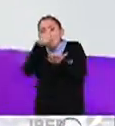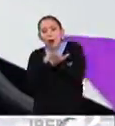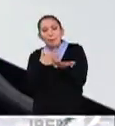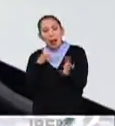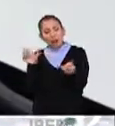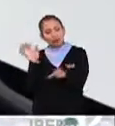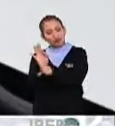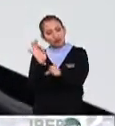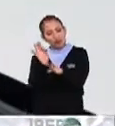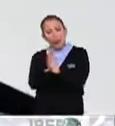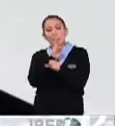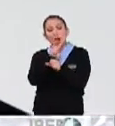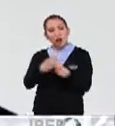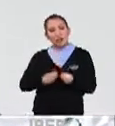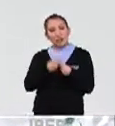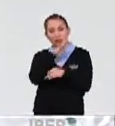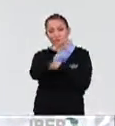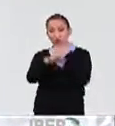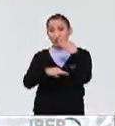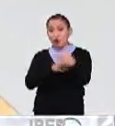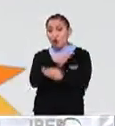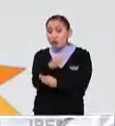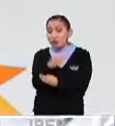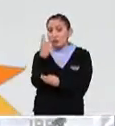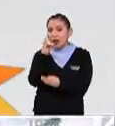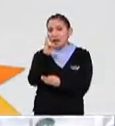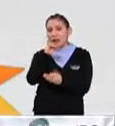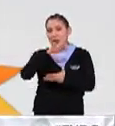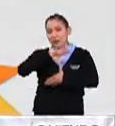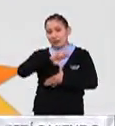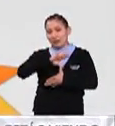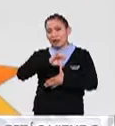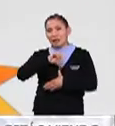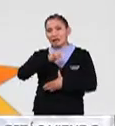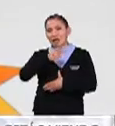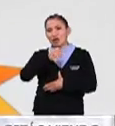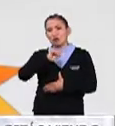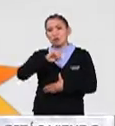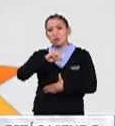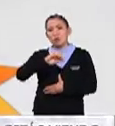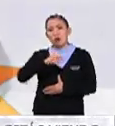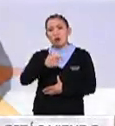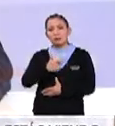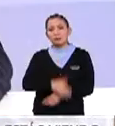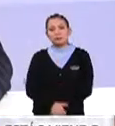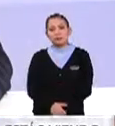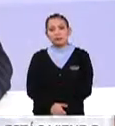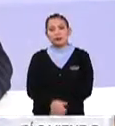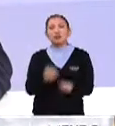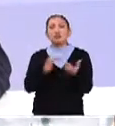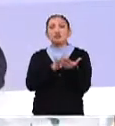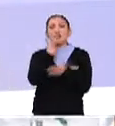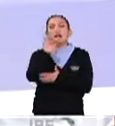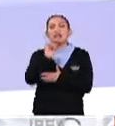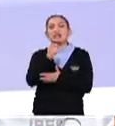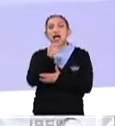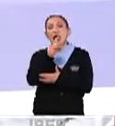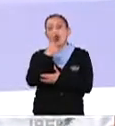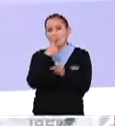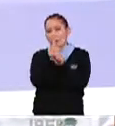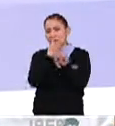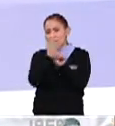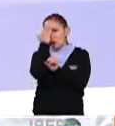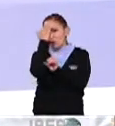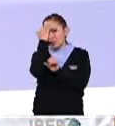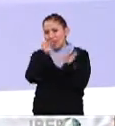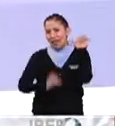para proteger y mejorar la vida de todos. Para Iberoamérica al Día, Sharon Smog. Muchísimas gracias, Sharon. Y ahora le invitamos